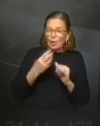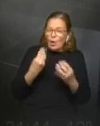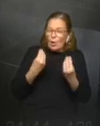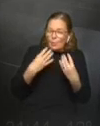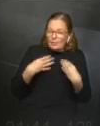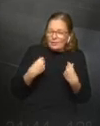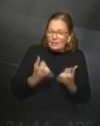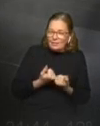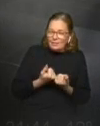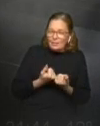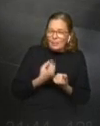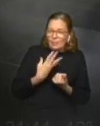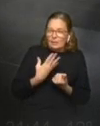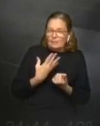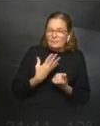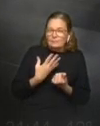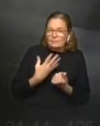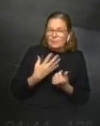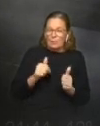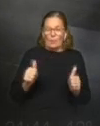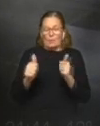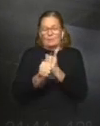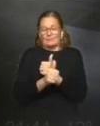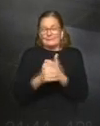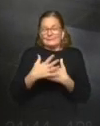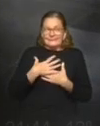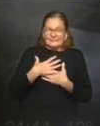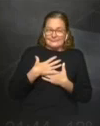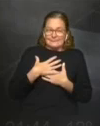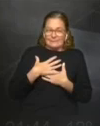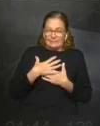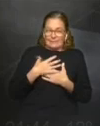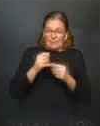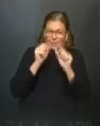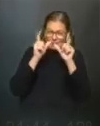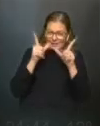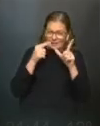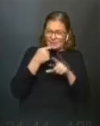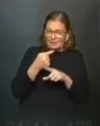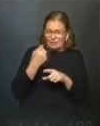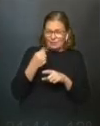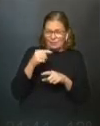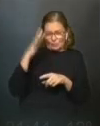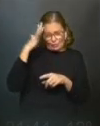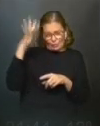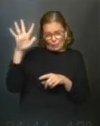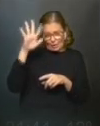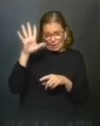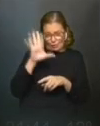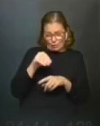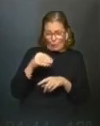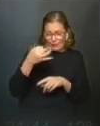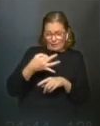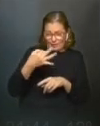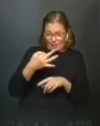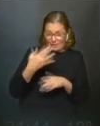sienten? Porque tratando humildemente de ponerme un poquito en el lugar de ustedes, digo, se deben despertar y decir, che, estoy soñando todo esto, verdaderamente